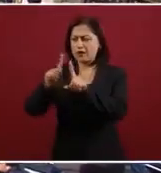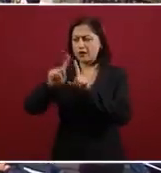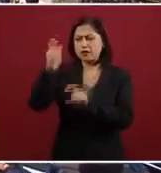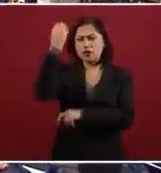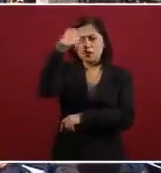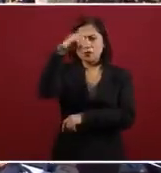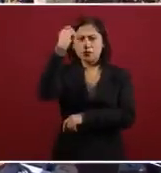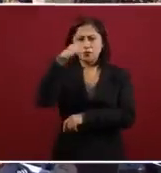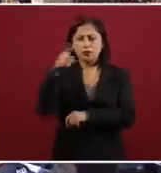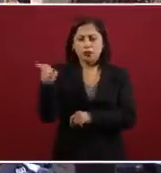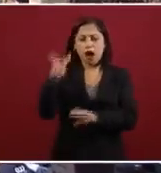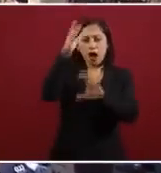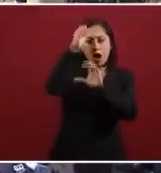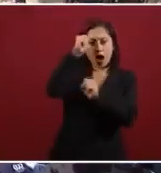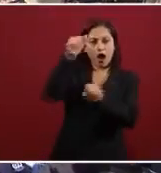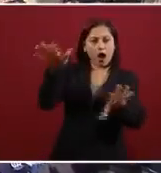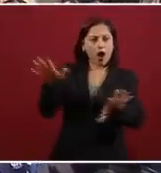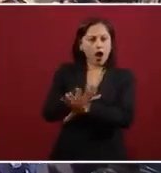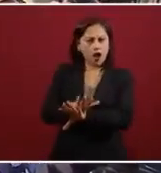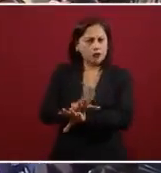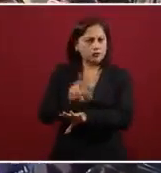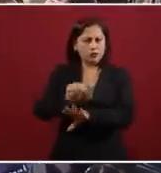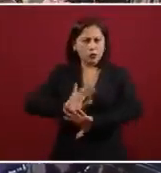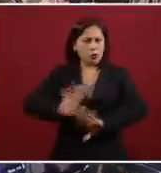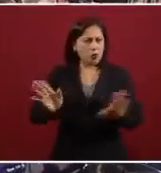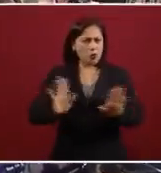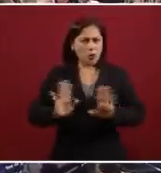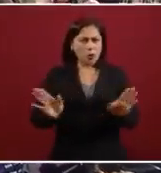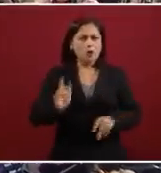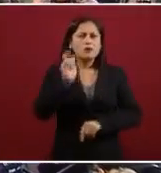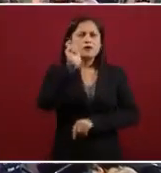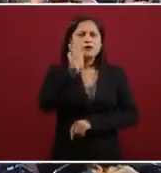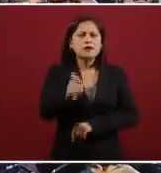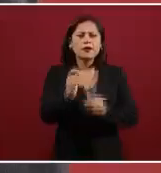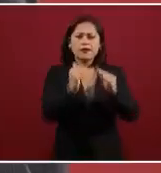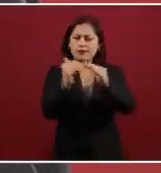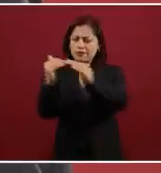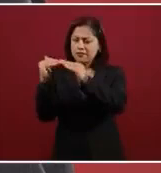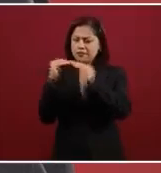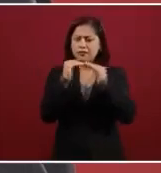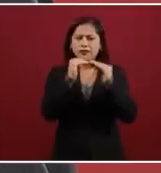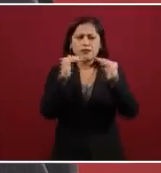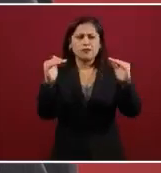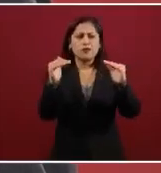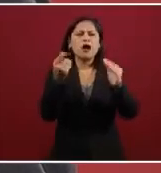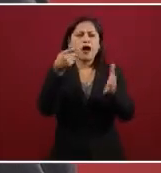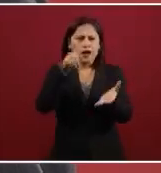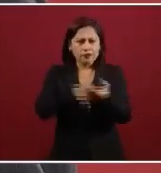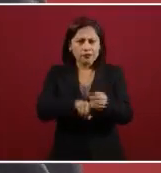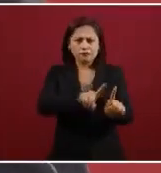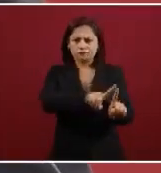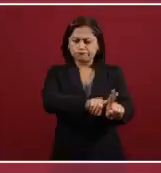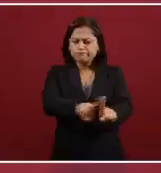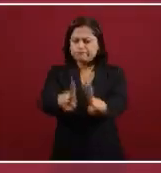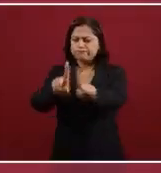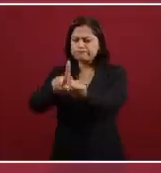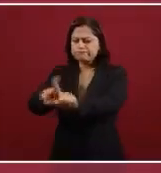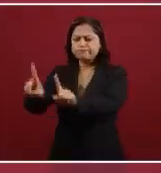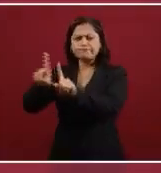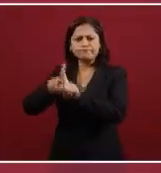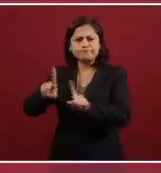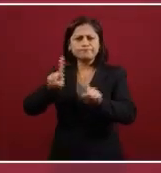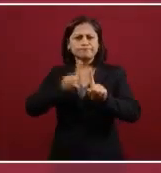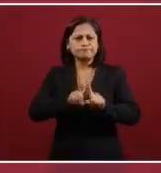todos. La democracia es pluralidad, es diversidad, no